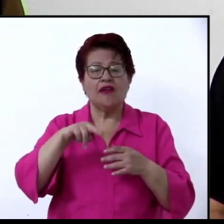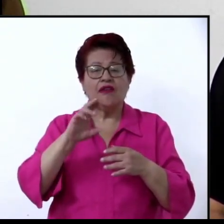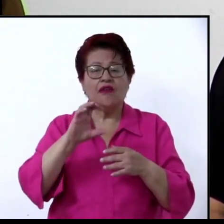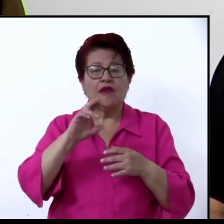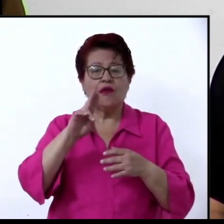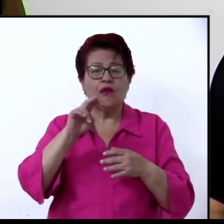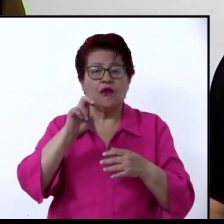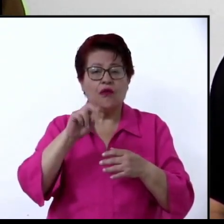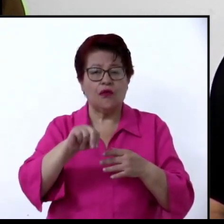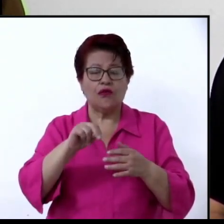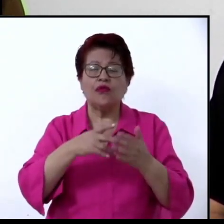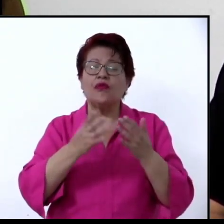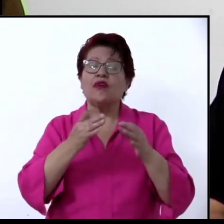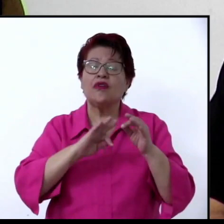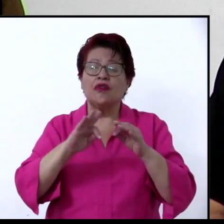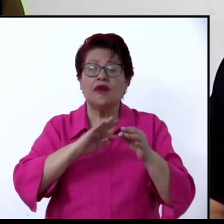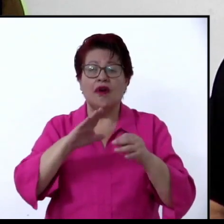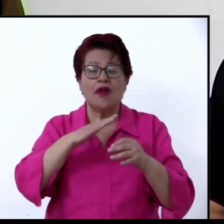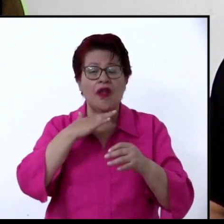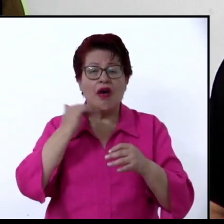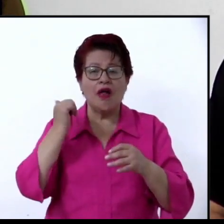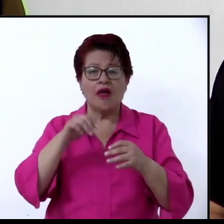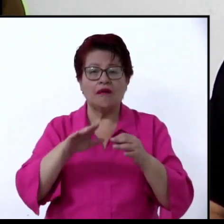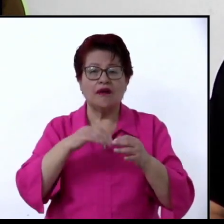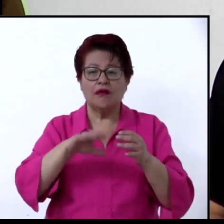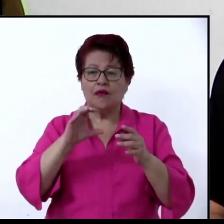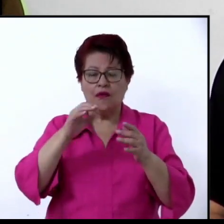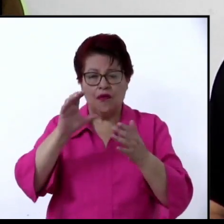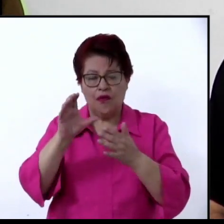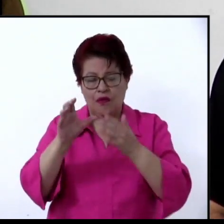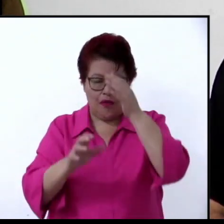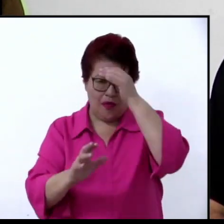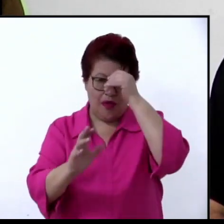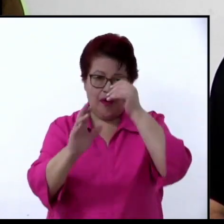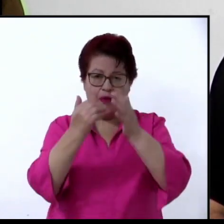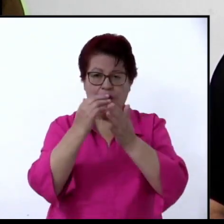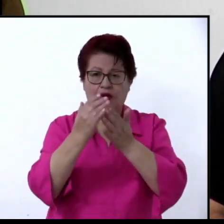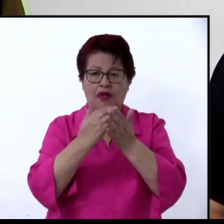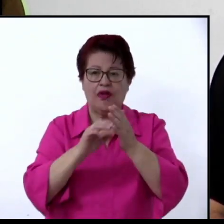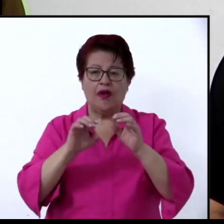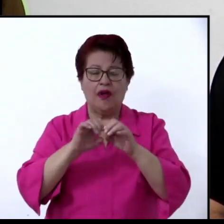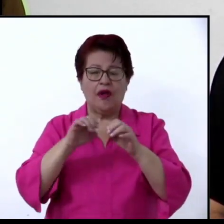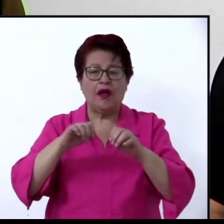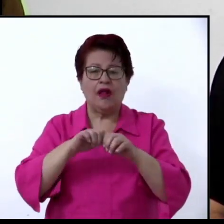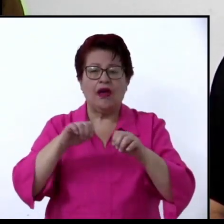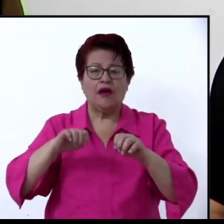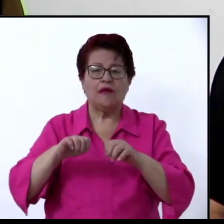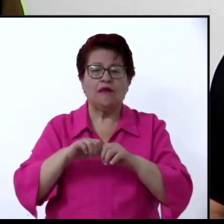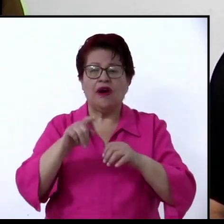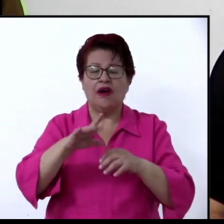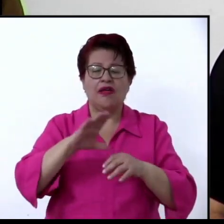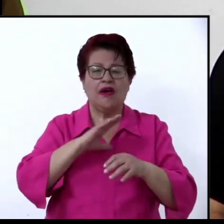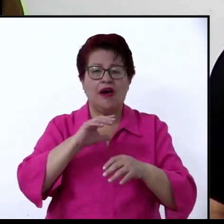programa de movilidad laboral en Alemania, un convenio con el gobierno y con la embajada alemana que